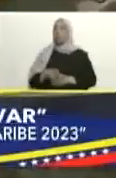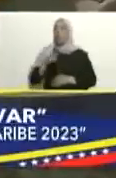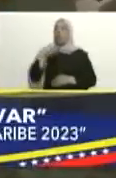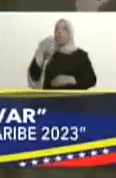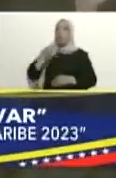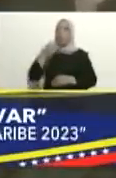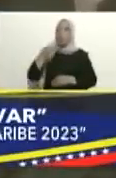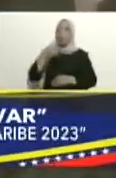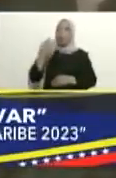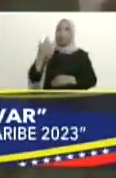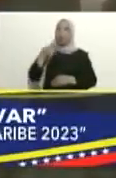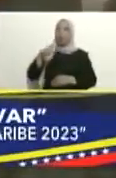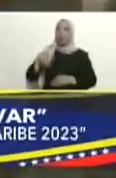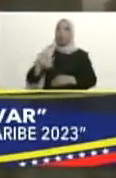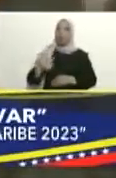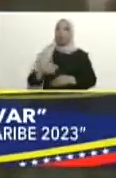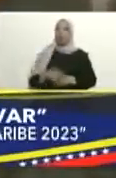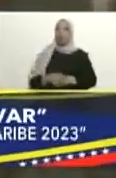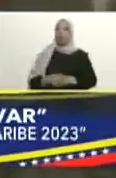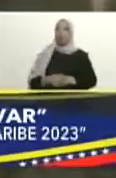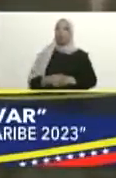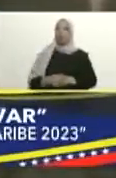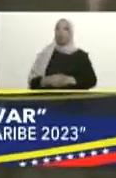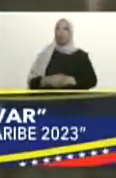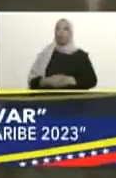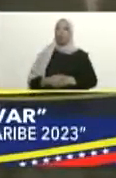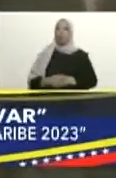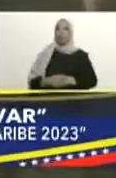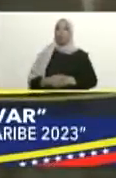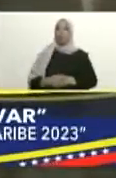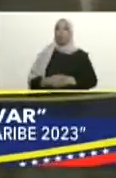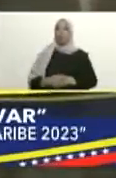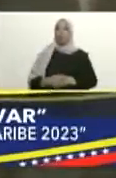verdaderamente en estos tiempos nosotros